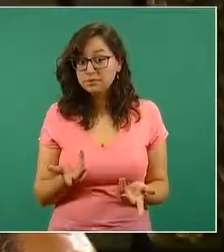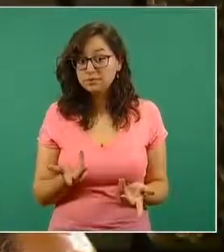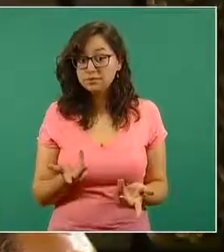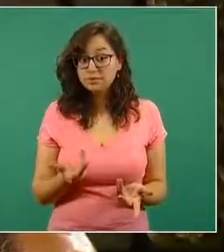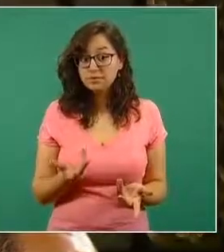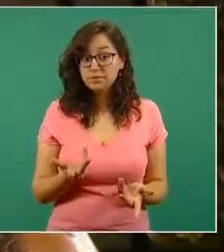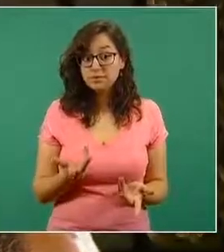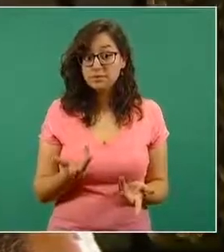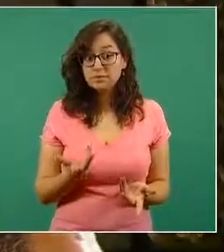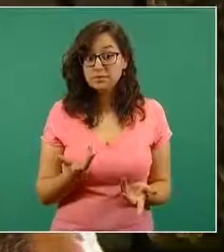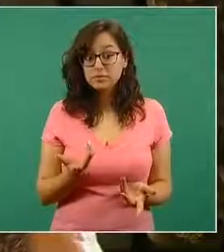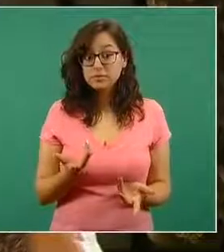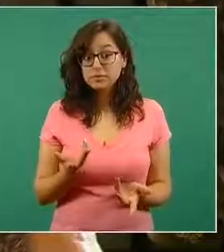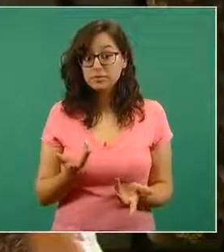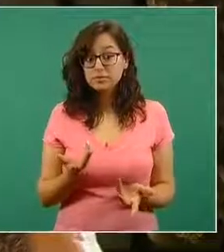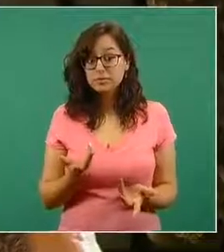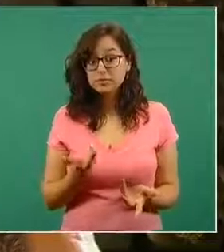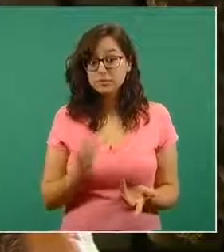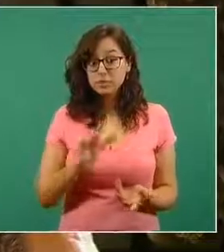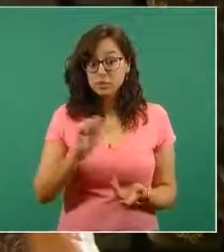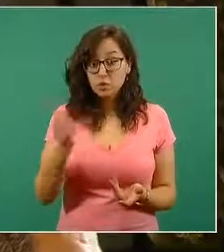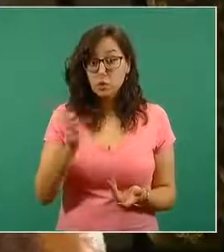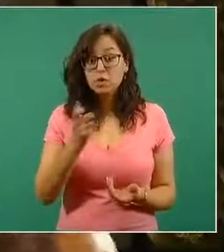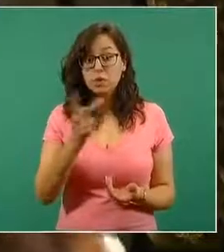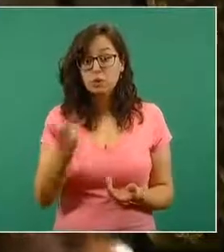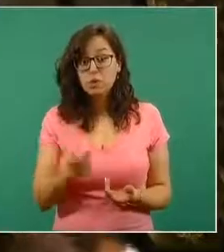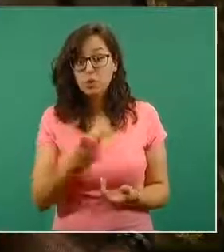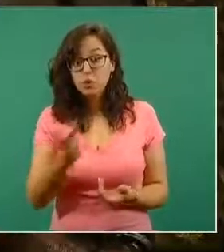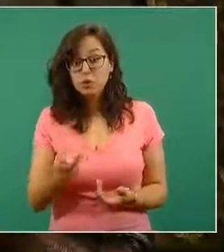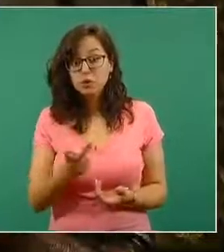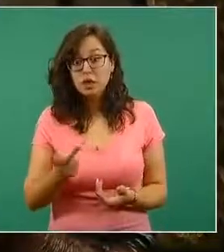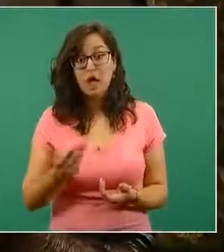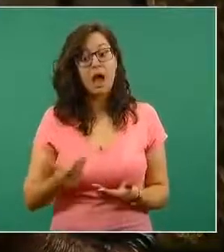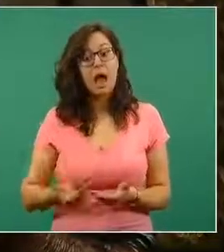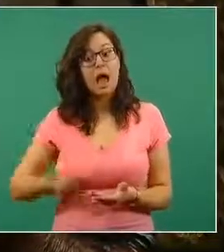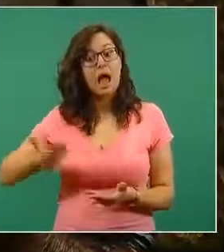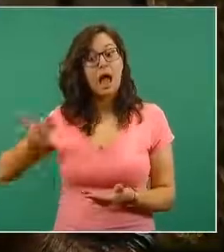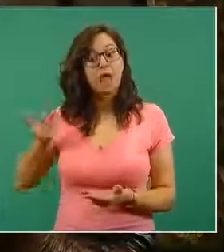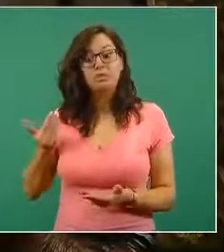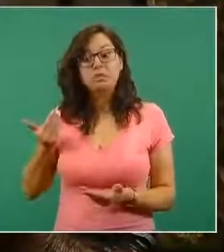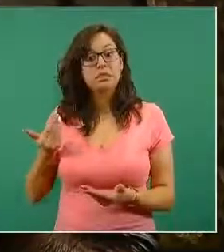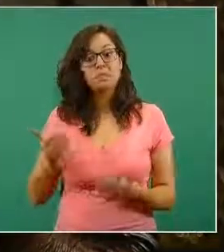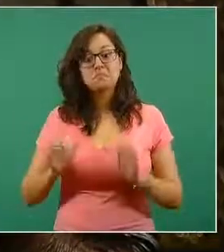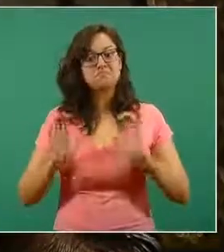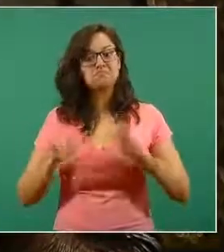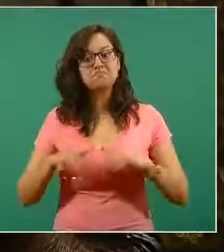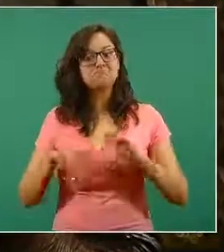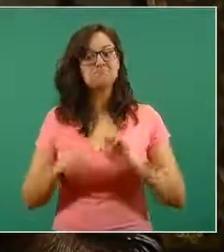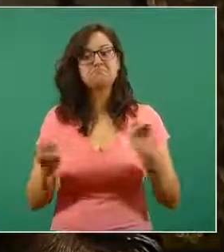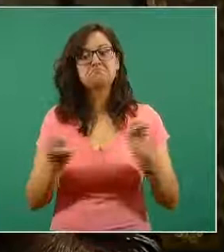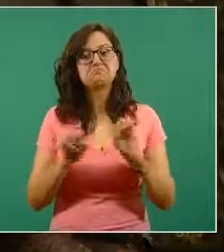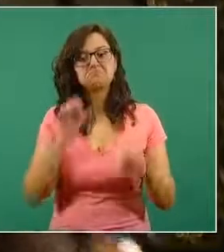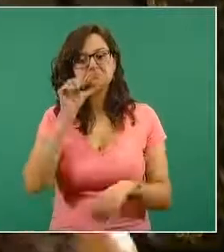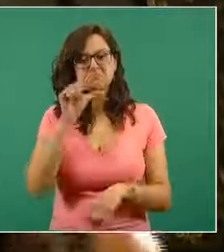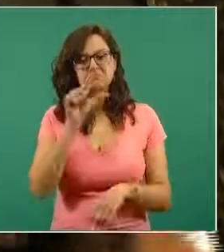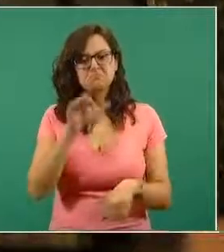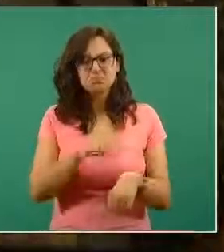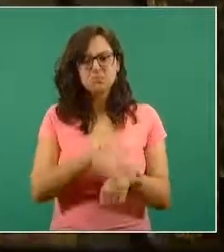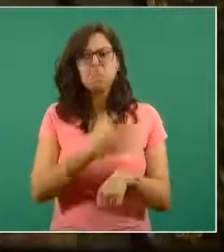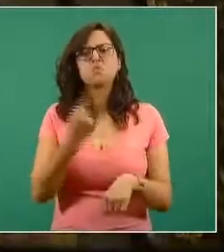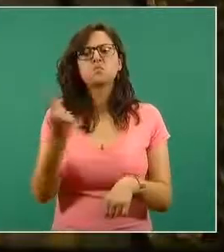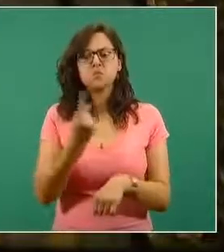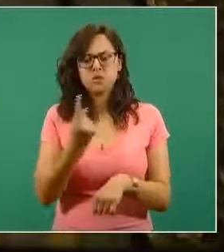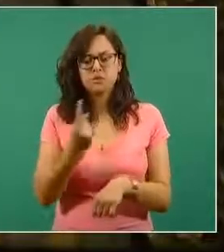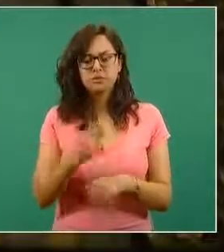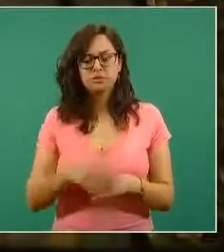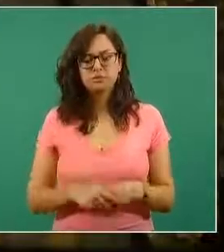Y pues de ahí vienen varias preguntas. ¿Por qué no se habían llevado a cabo ese planteamiento anteriormente?